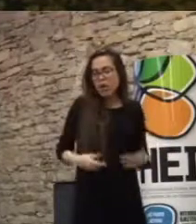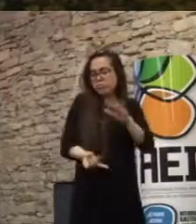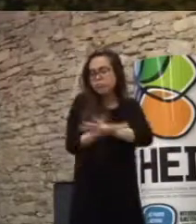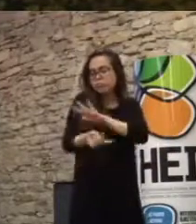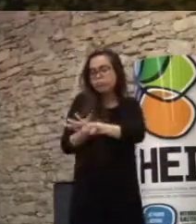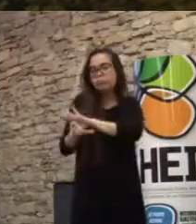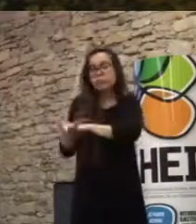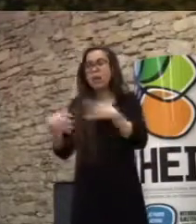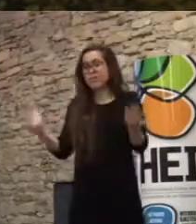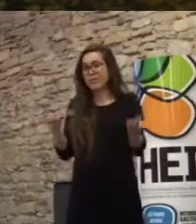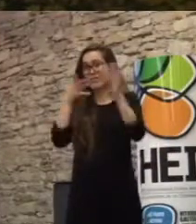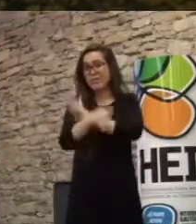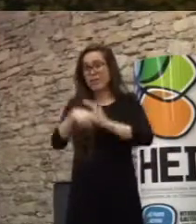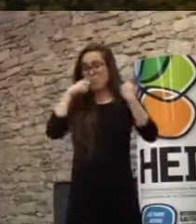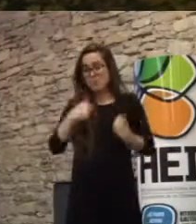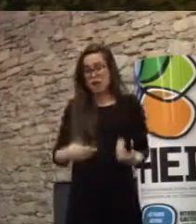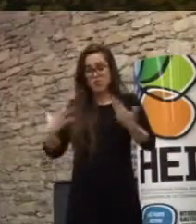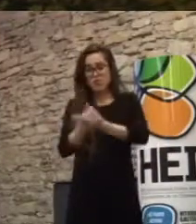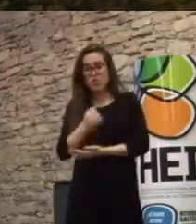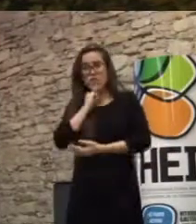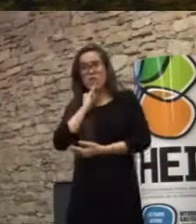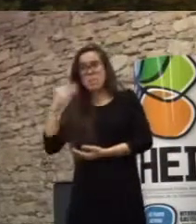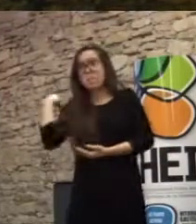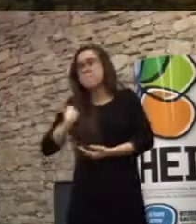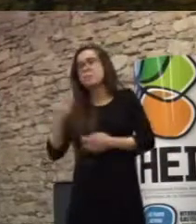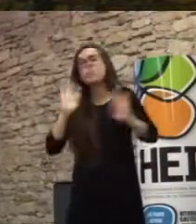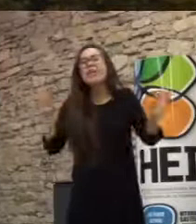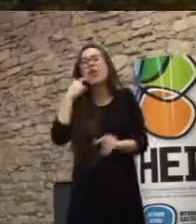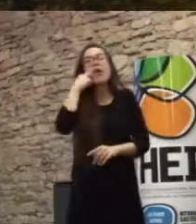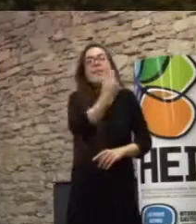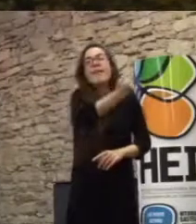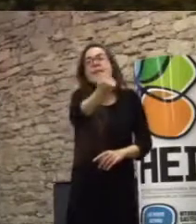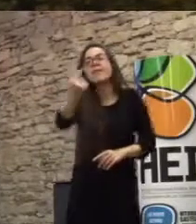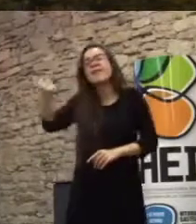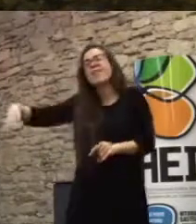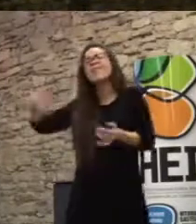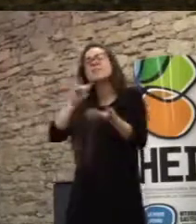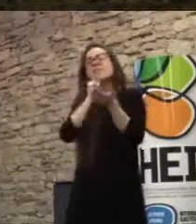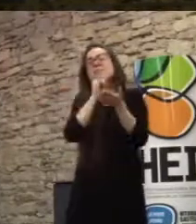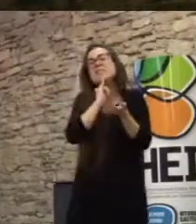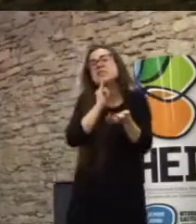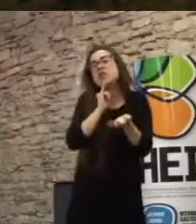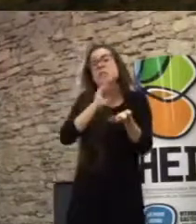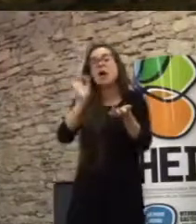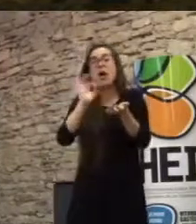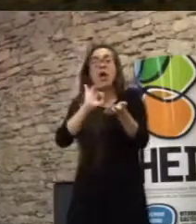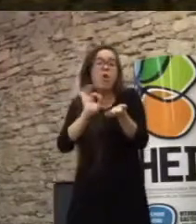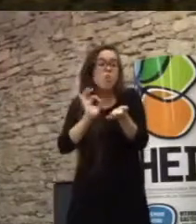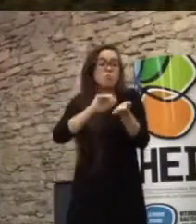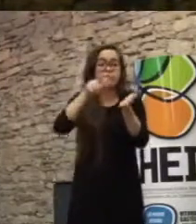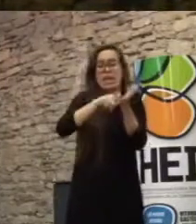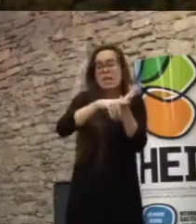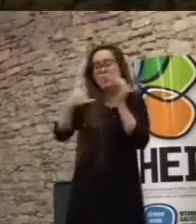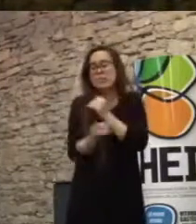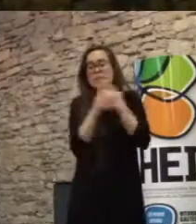los brazos hablaríamos el mismo idioma m6 la idea pero cada raza ha inventado su idioma entonces tenemos un grupo aquí tenemos un agujero entre lo que yo